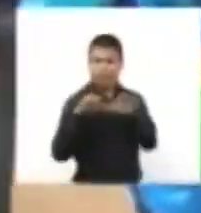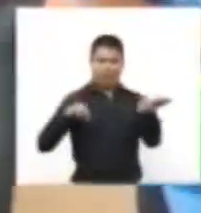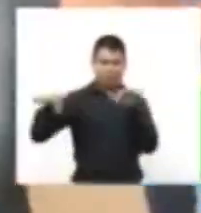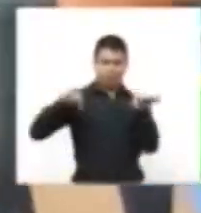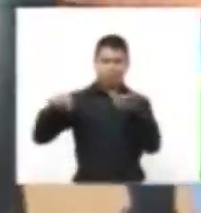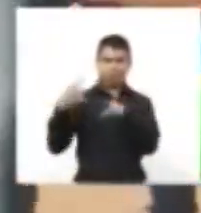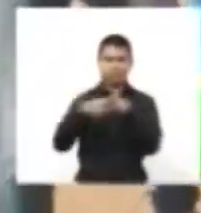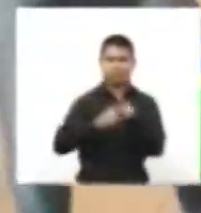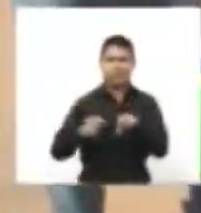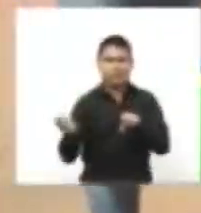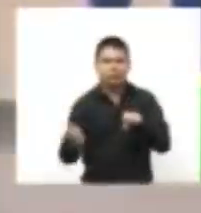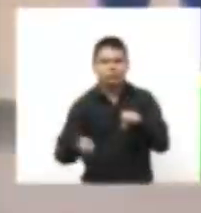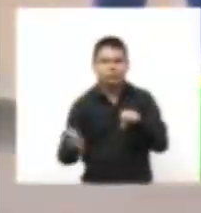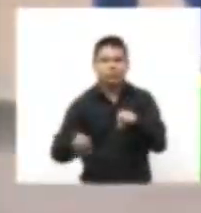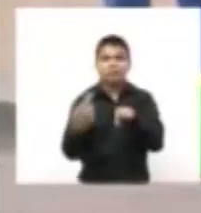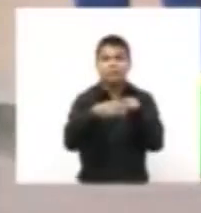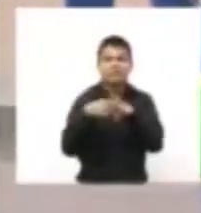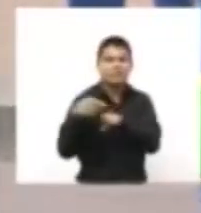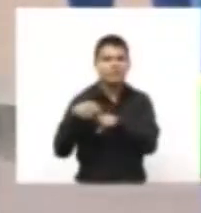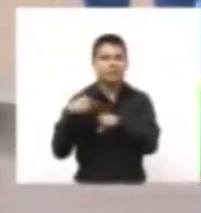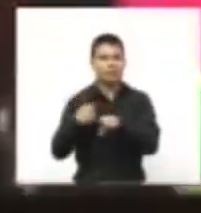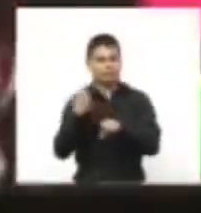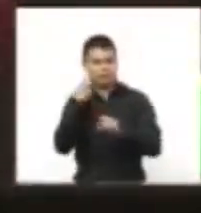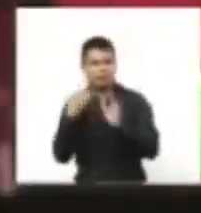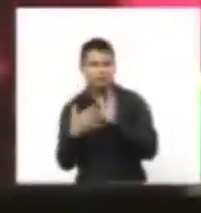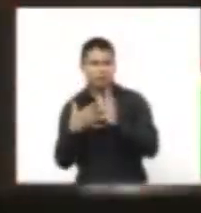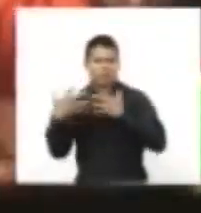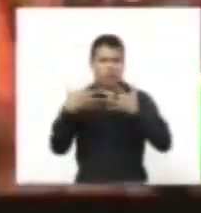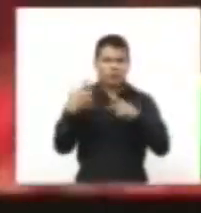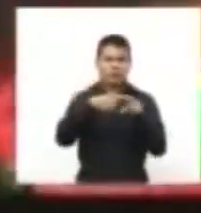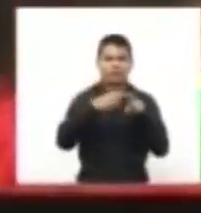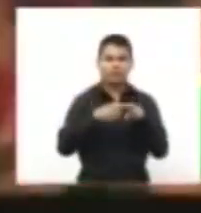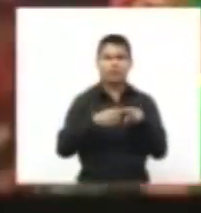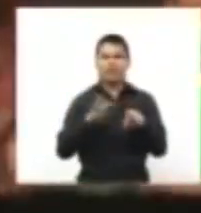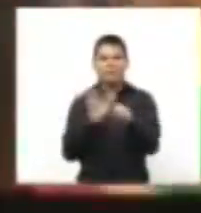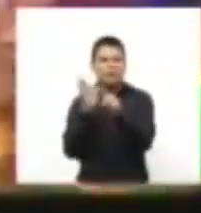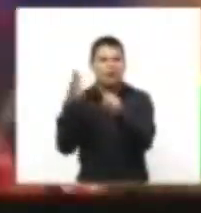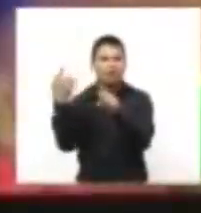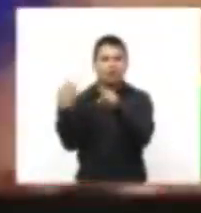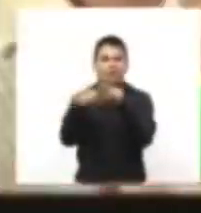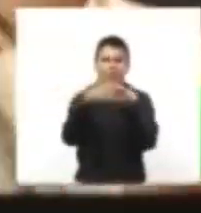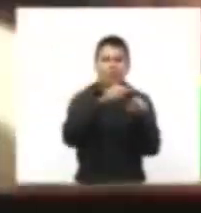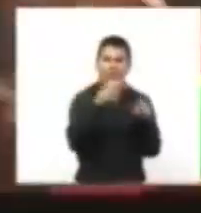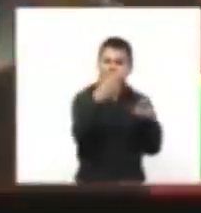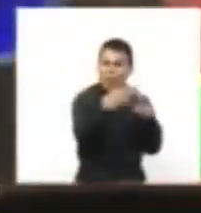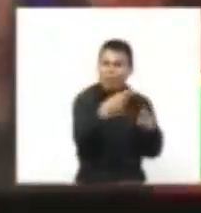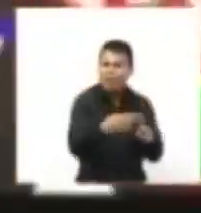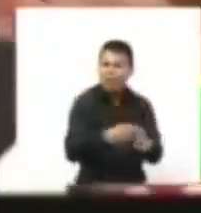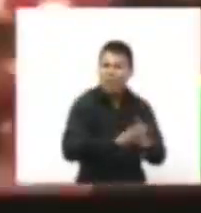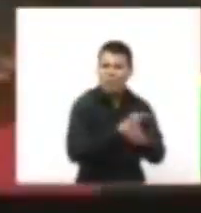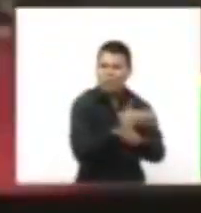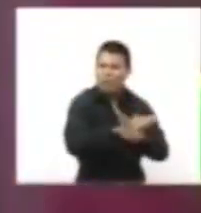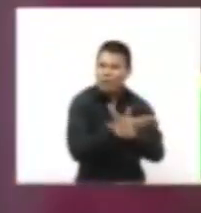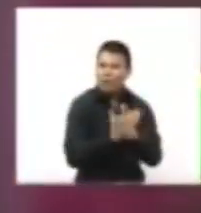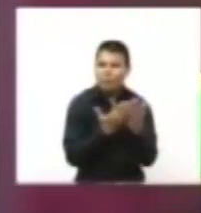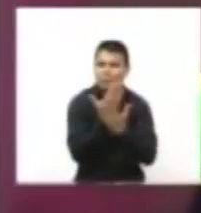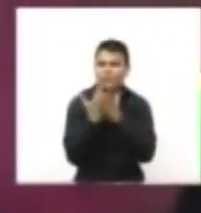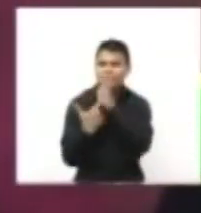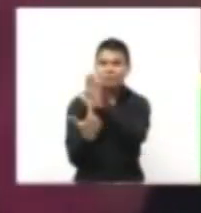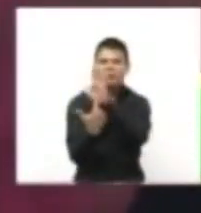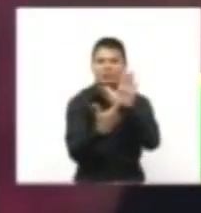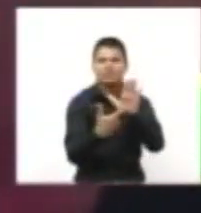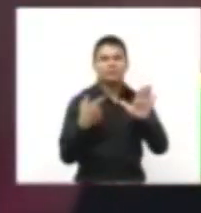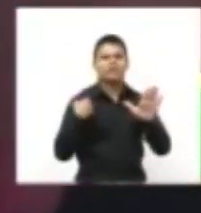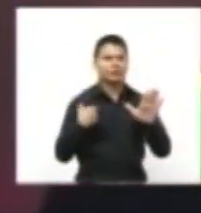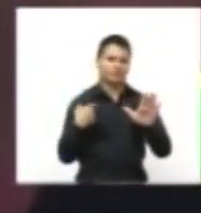como Mosaico Recochón, Mosaico Recochero, El Pilandero, El Taponazo. Álvaro incluye con sus presentaciones al público en general, entre